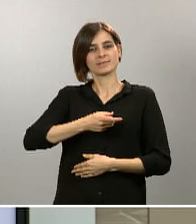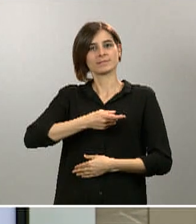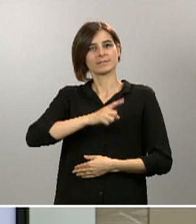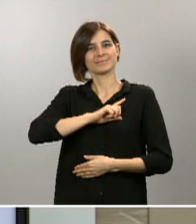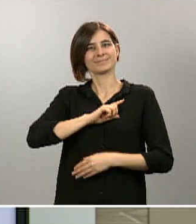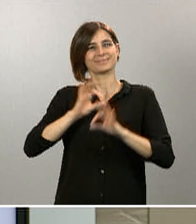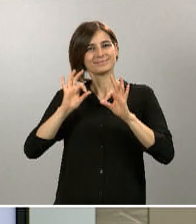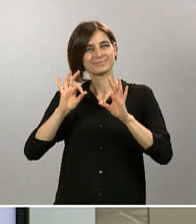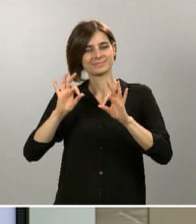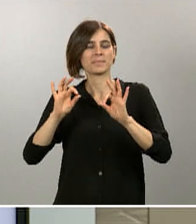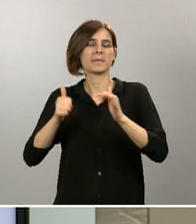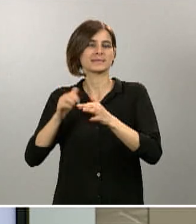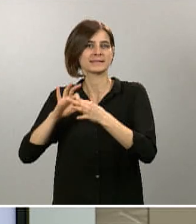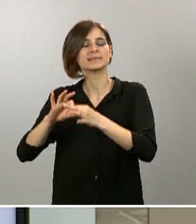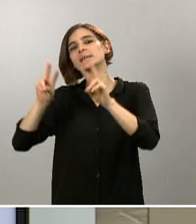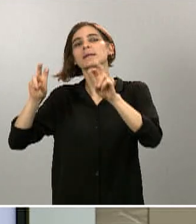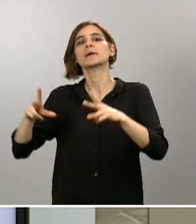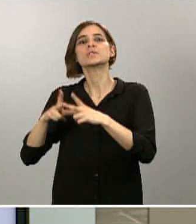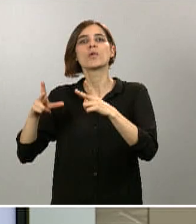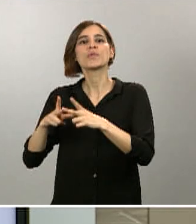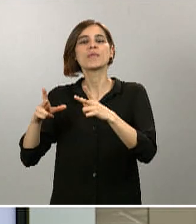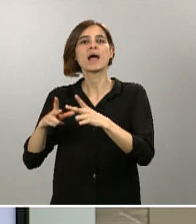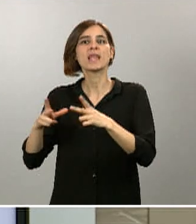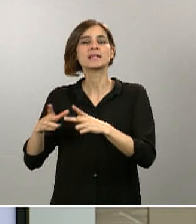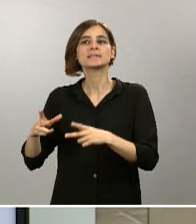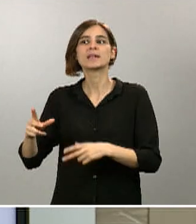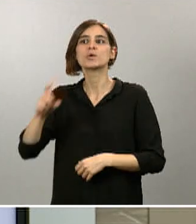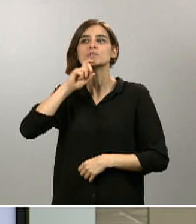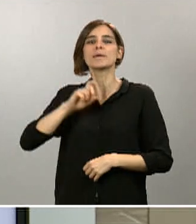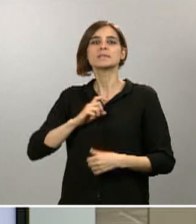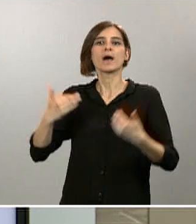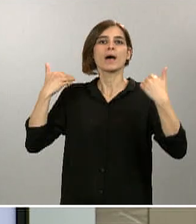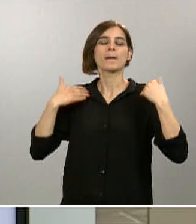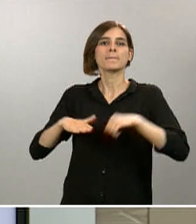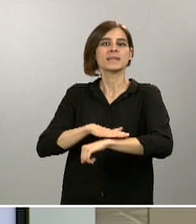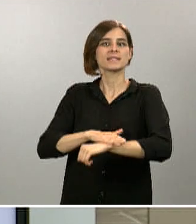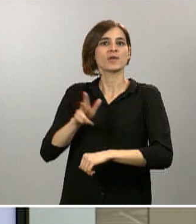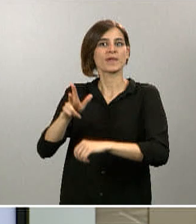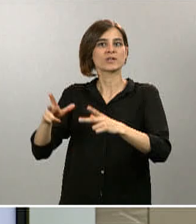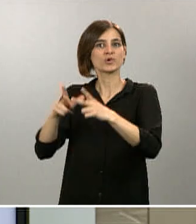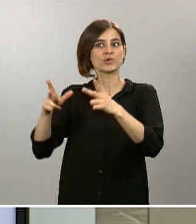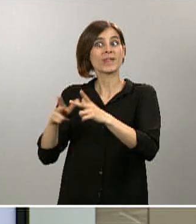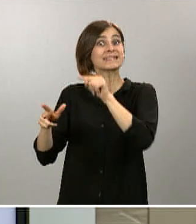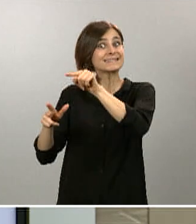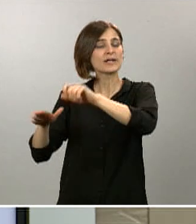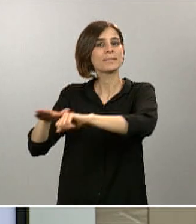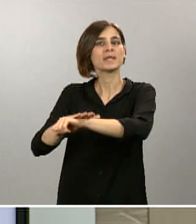vienen a través del Ministerio de Derechos Sociales, el cual nos proporciona una